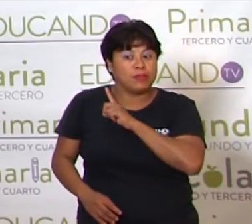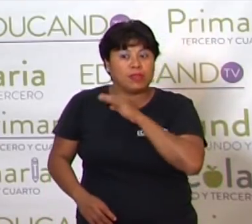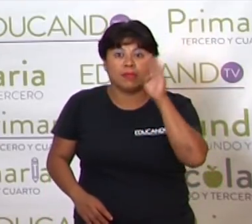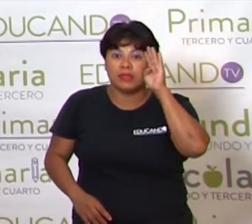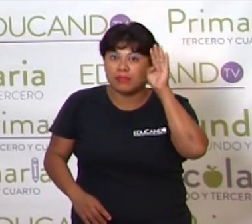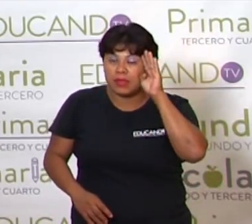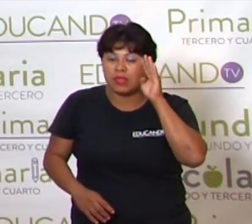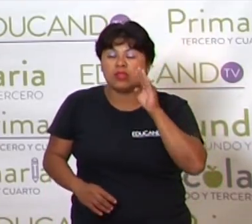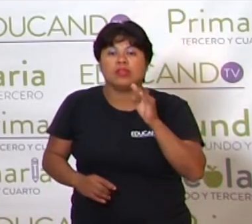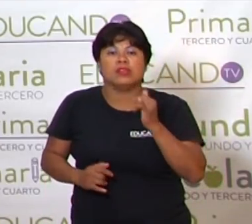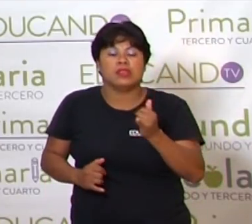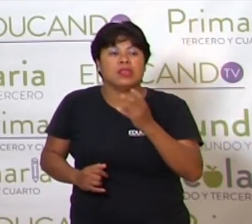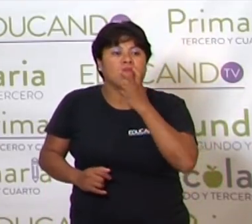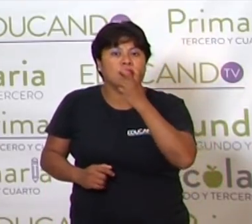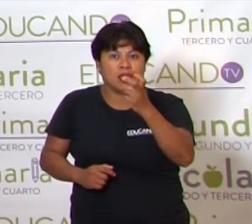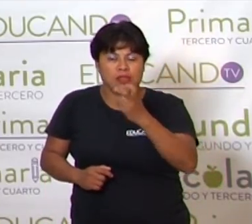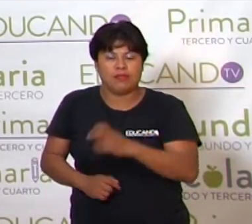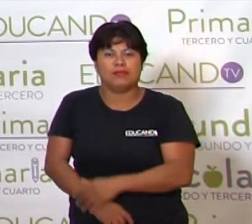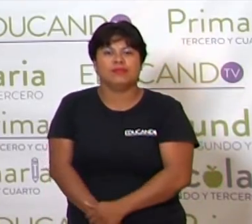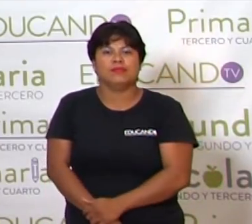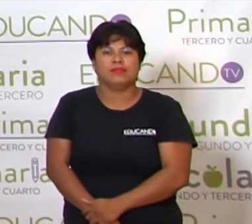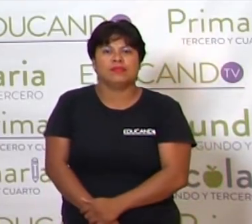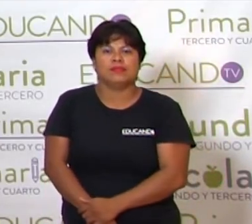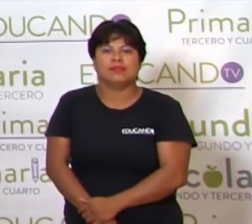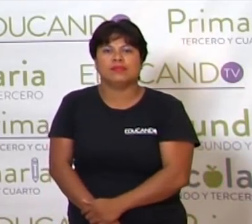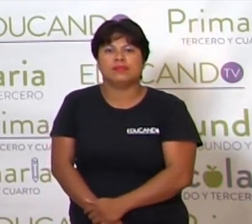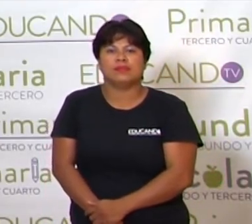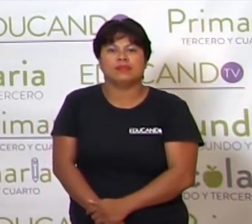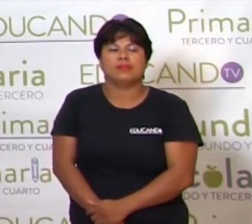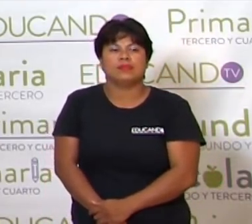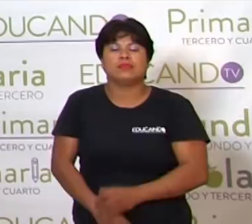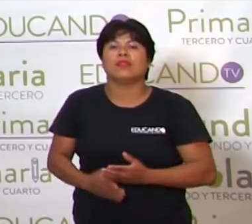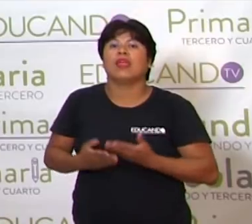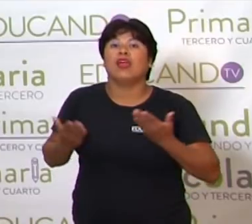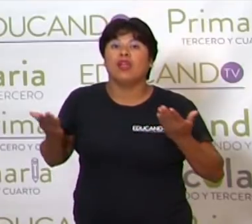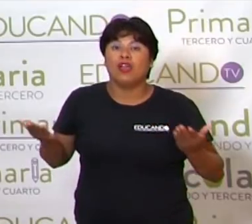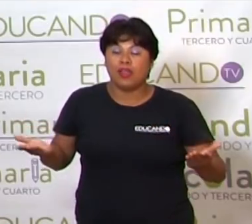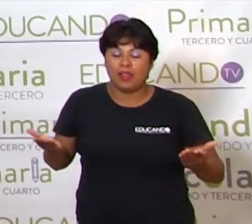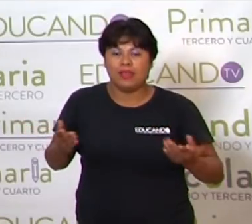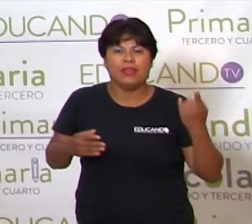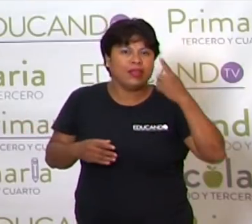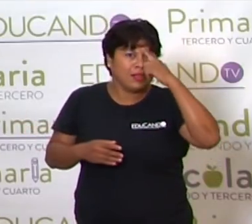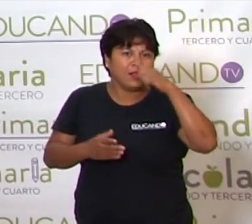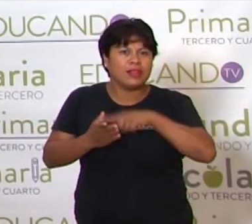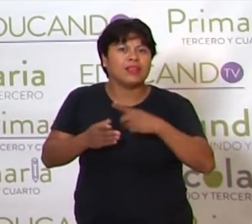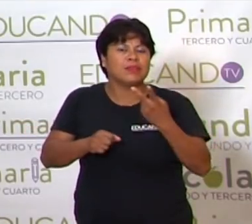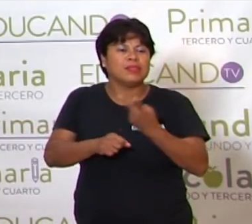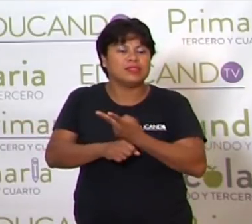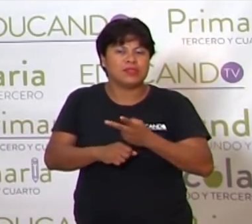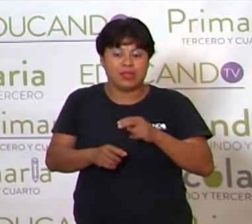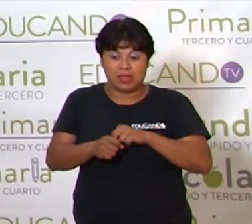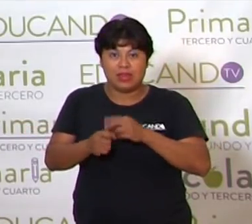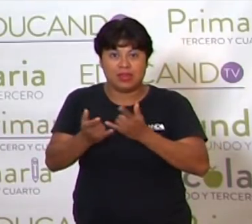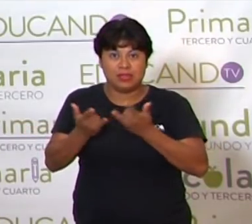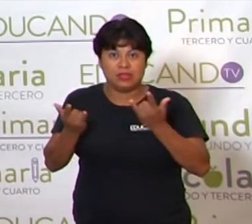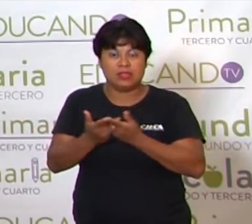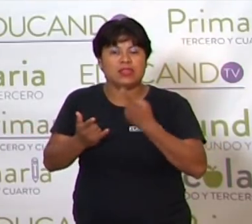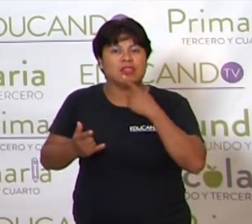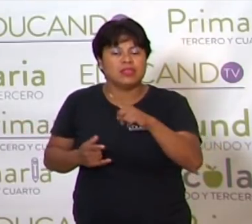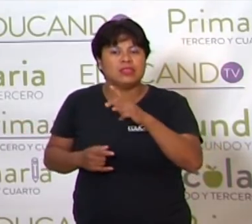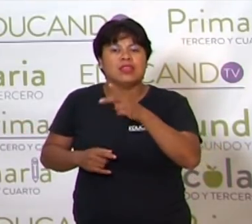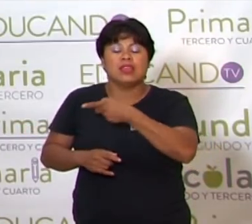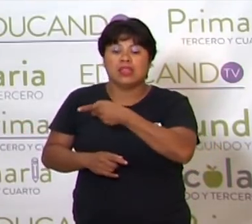hemos representado gritos y pensamientos. Ahora, ¿qué creen que pasó? En la historia dice que la